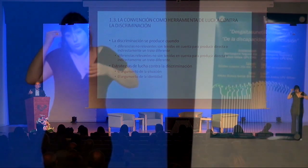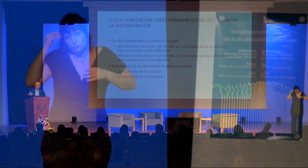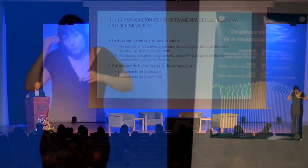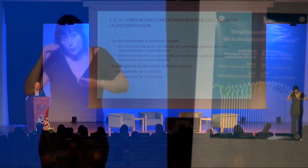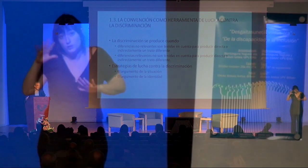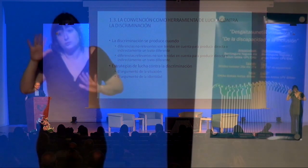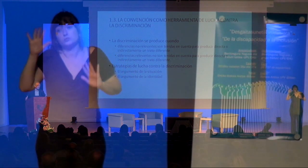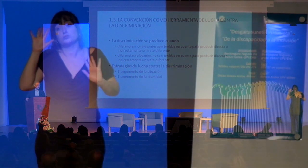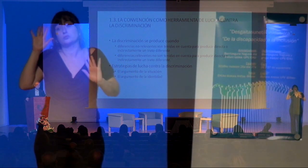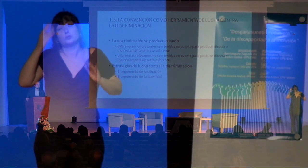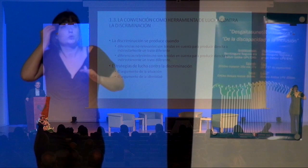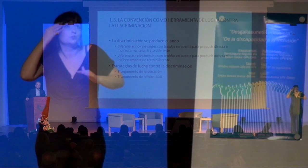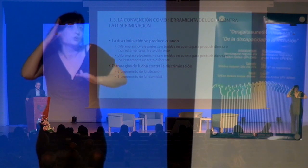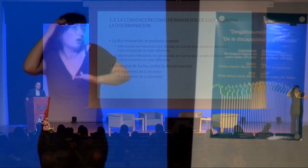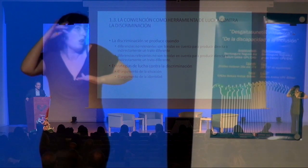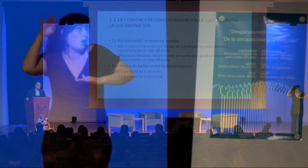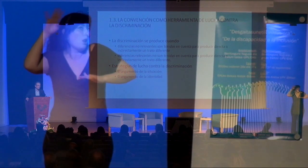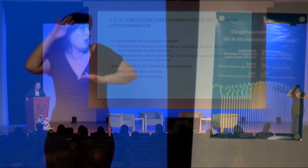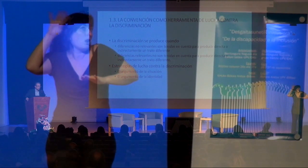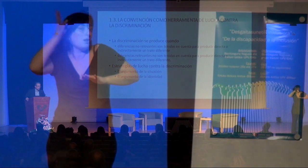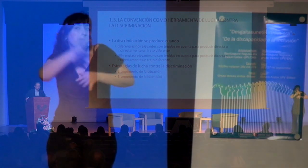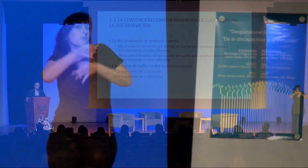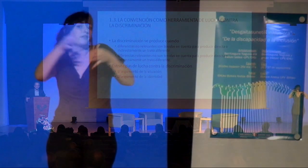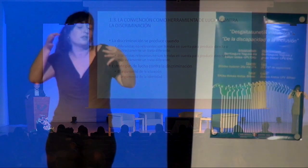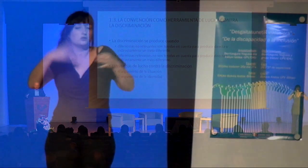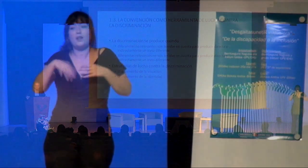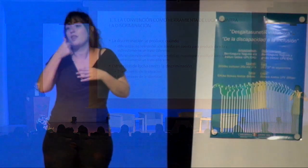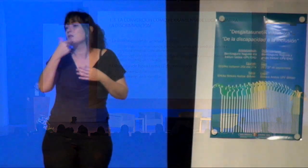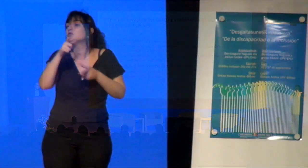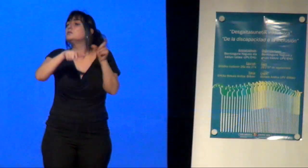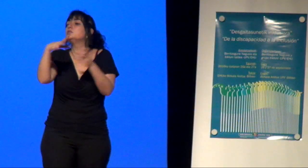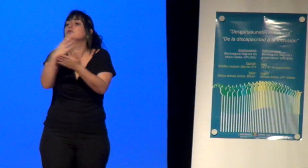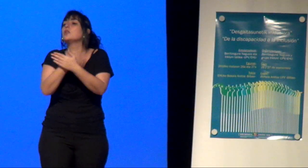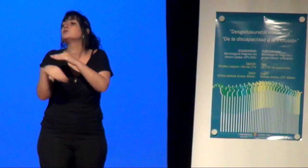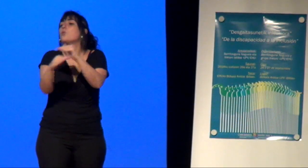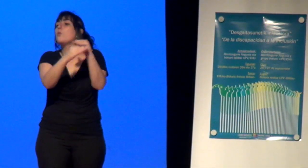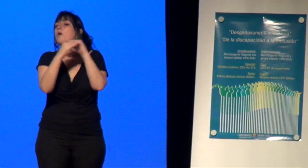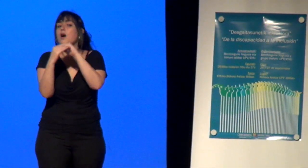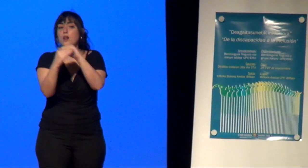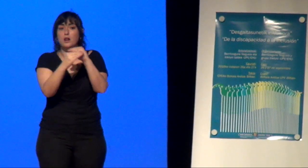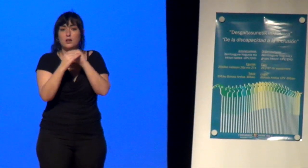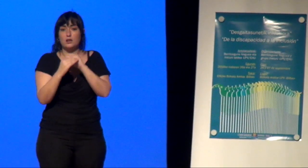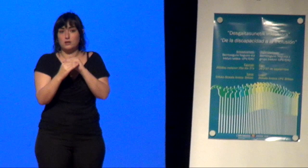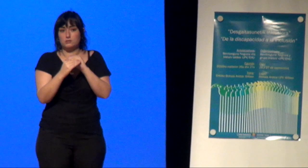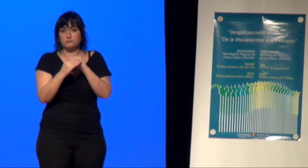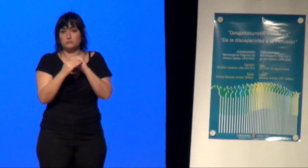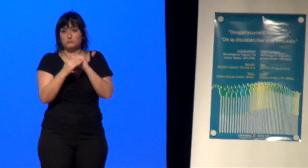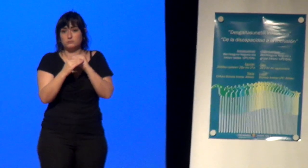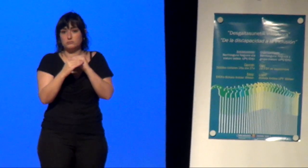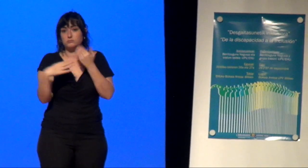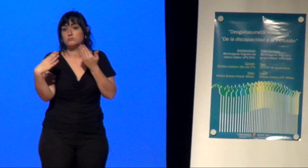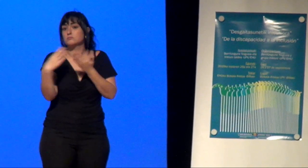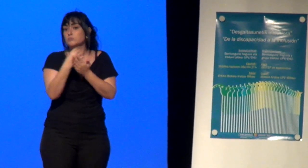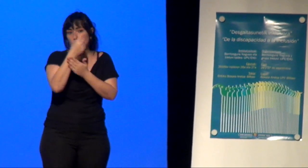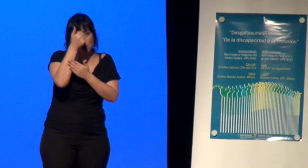irreal no nosotros decimos bueno todas las personas somos iguales todos somos iguales